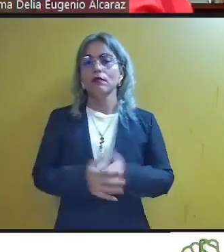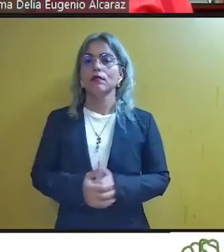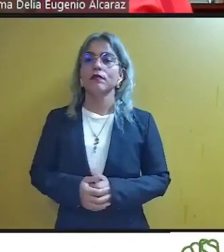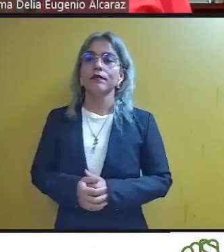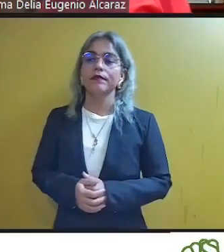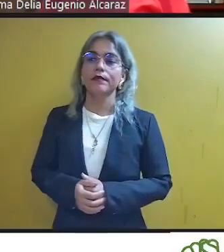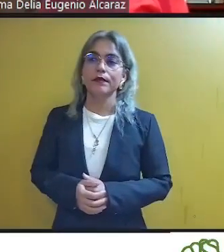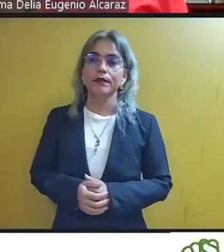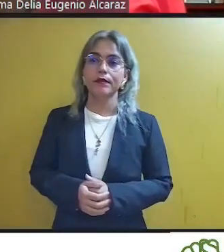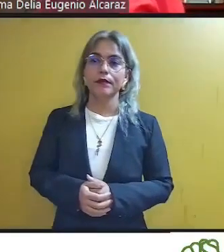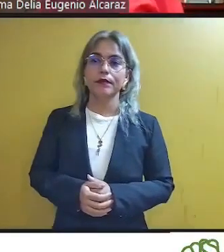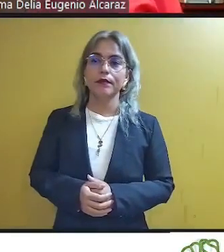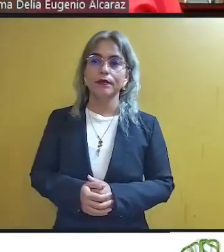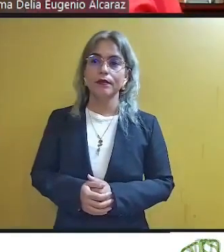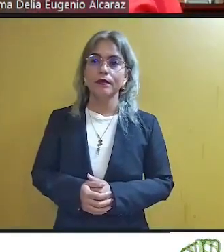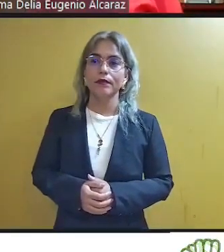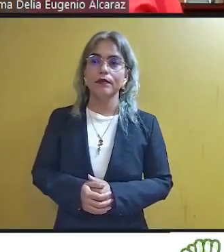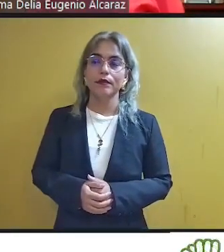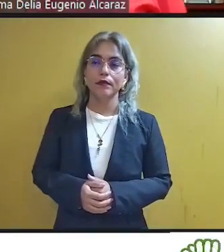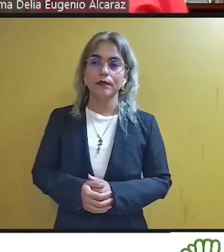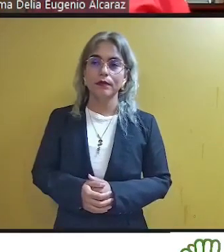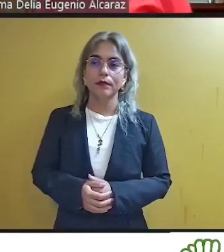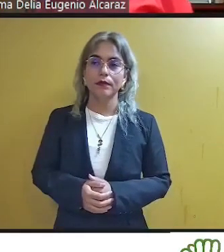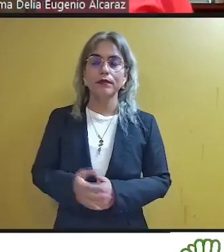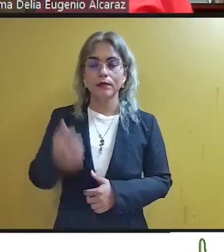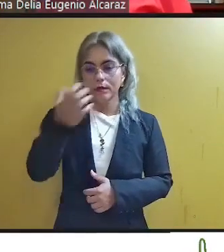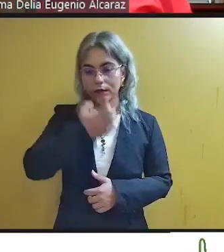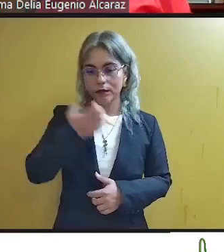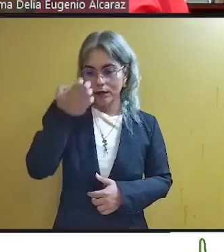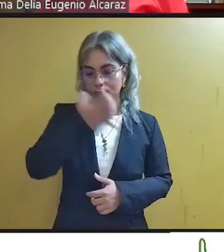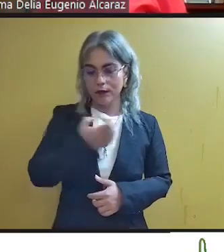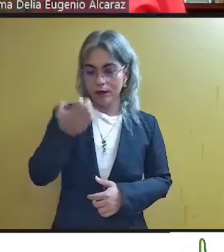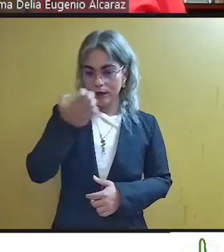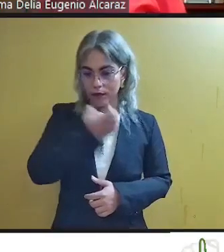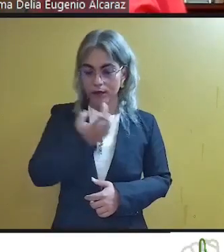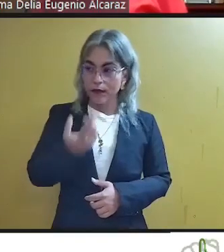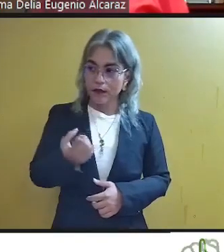cargo. Por tanto, en el análisis de si existe una obligación de